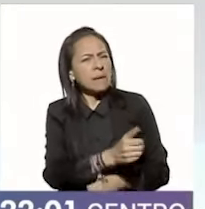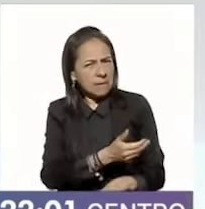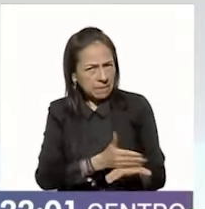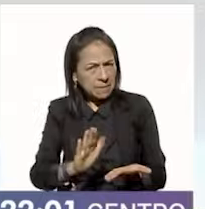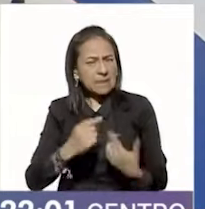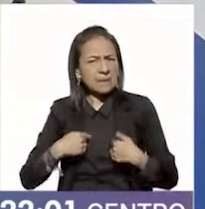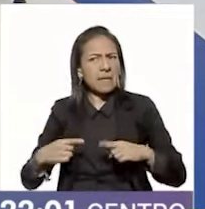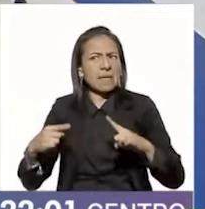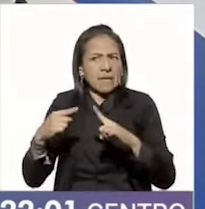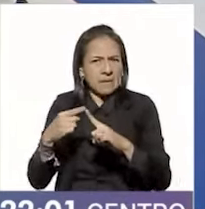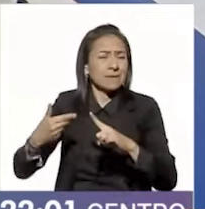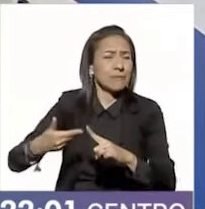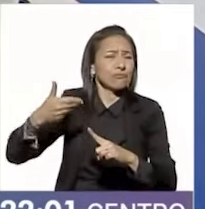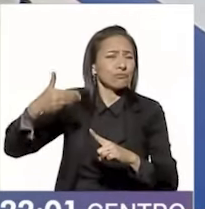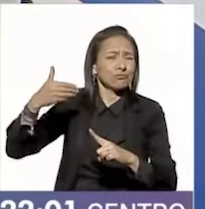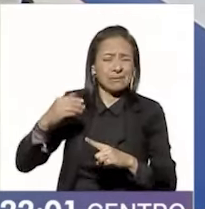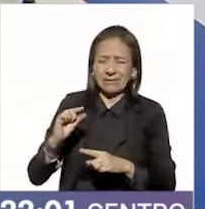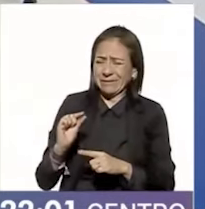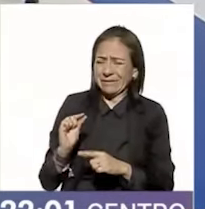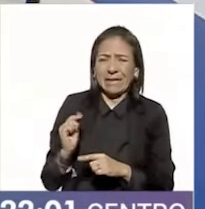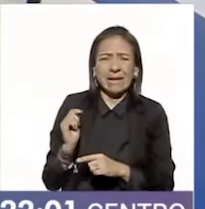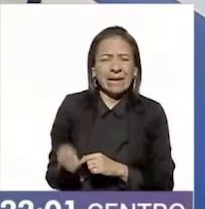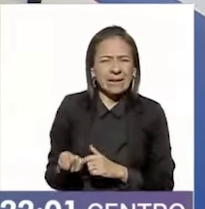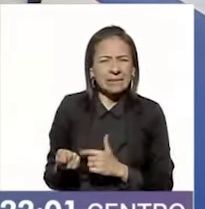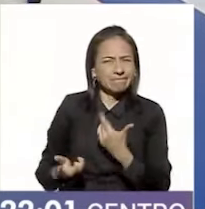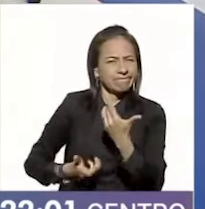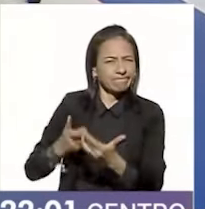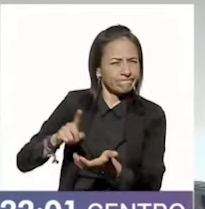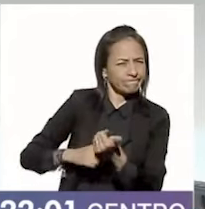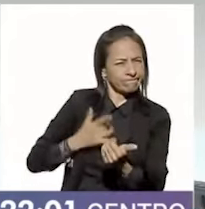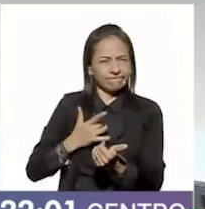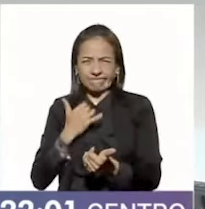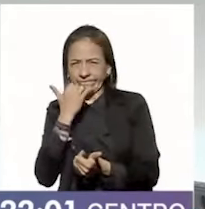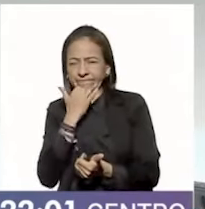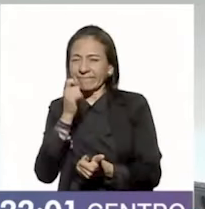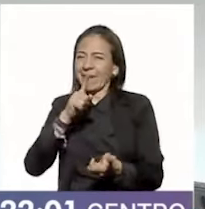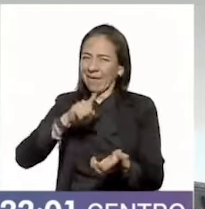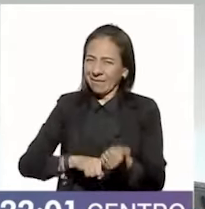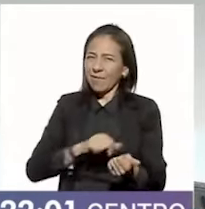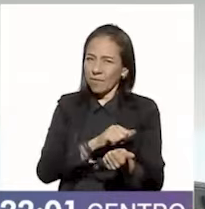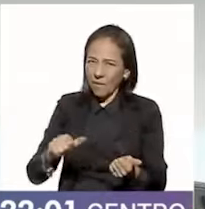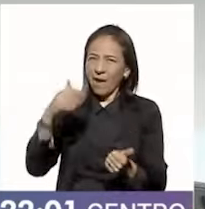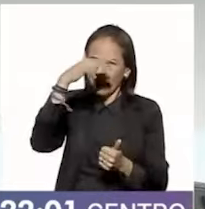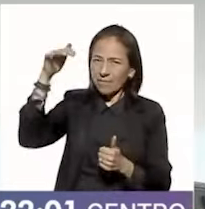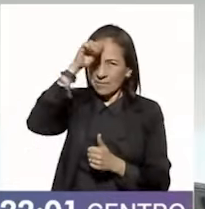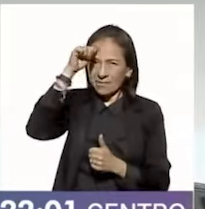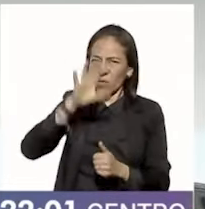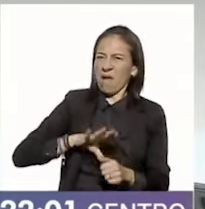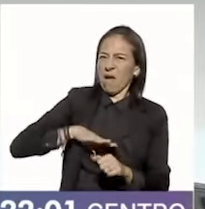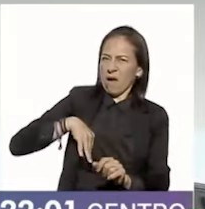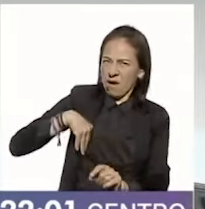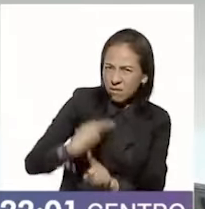cargando un desprestigio terrible recientemente por todos los casos de pecados. Por supuesto, claro, sí. Por supuesto. Y la Iglesia, pues, a nivel